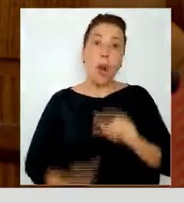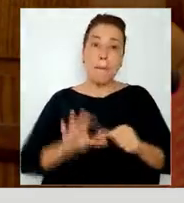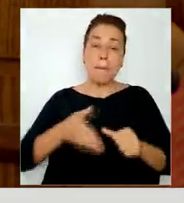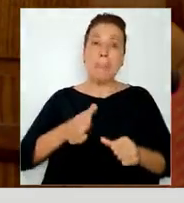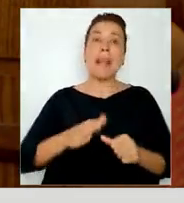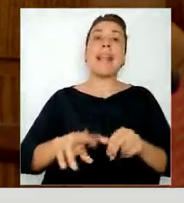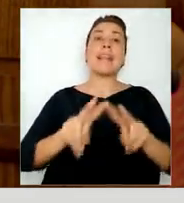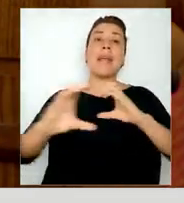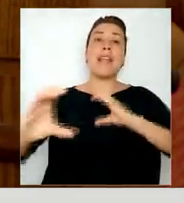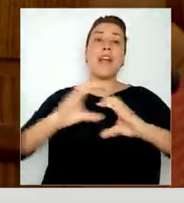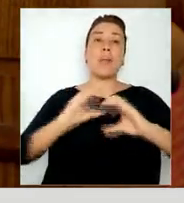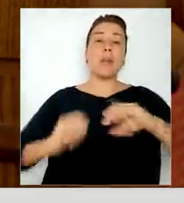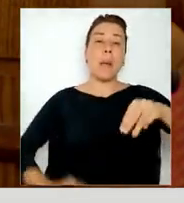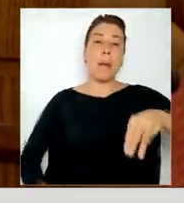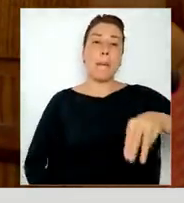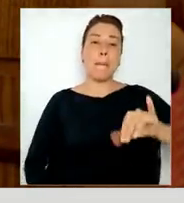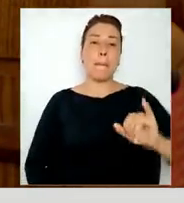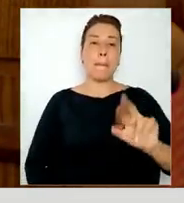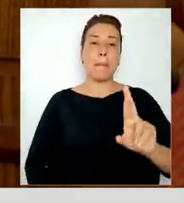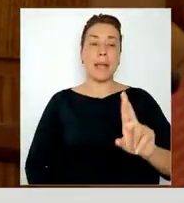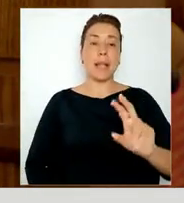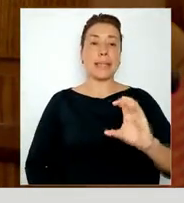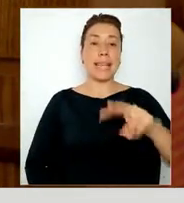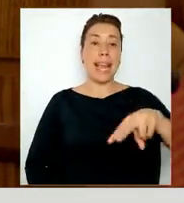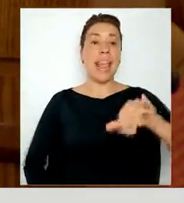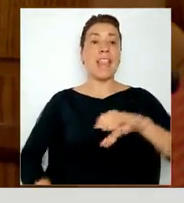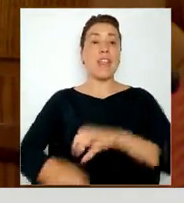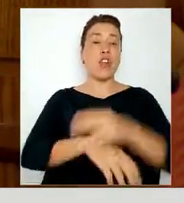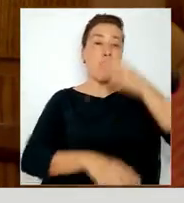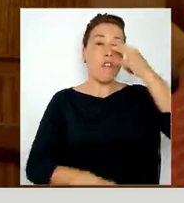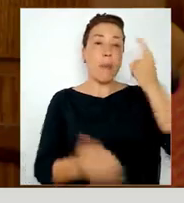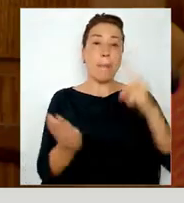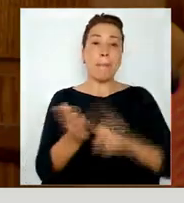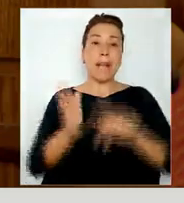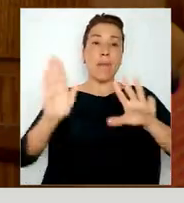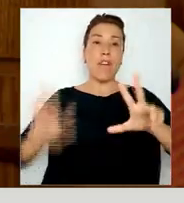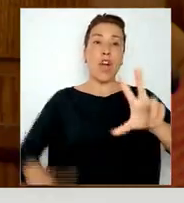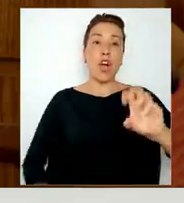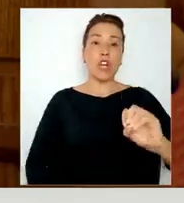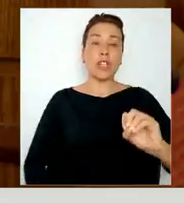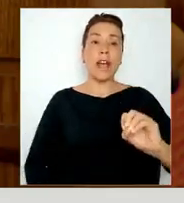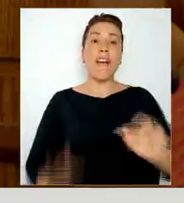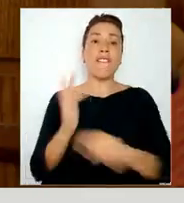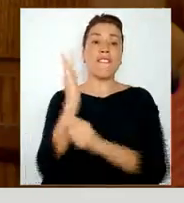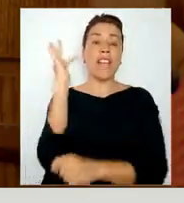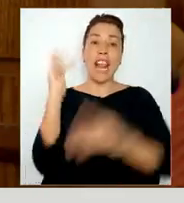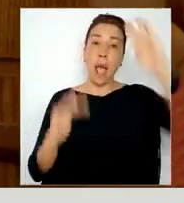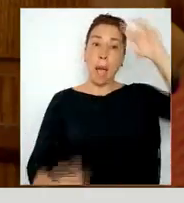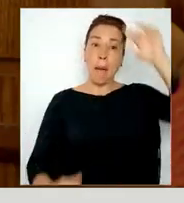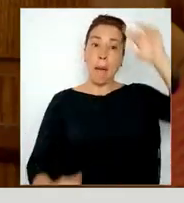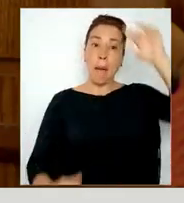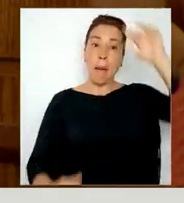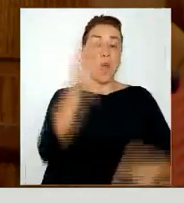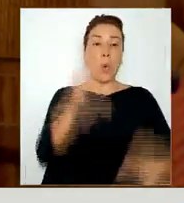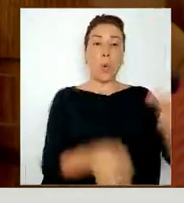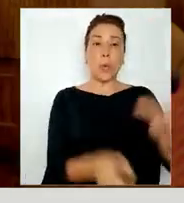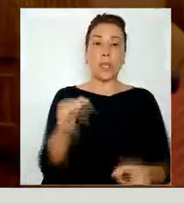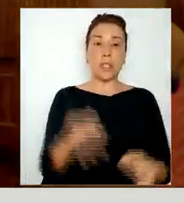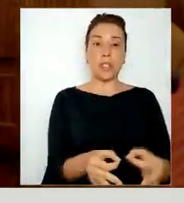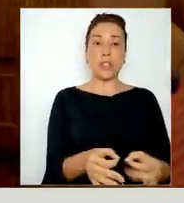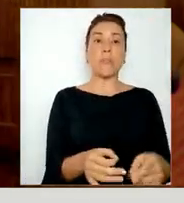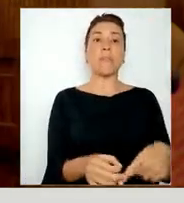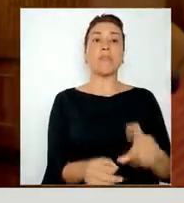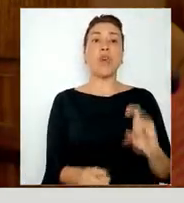por ello la cney lo detuvo en noviembre del año 1980 y la fiscalía militar lo procesó pasó por el cuartel borgoño la